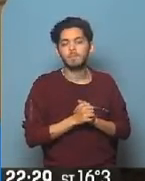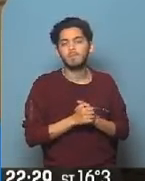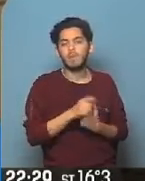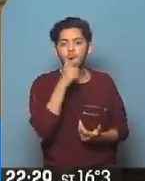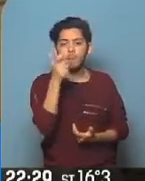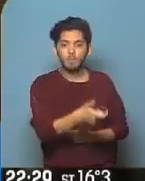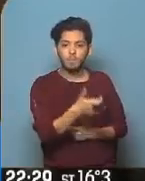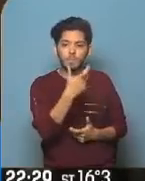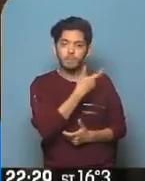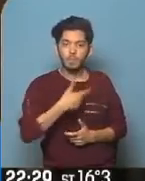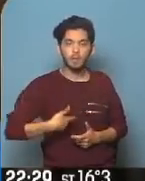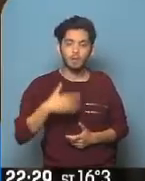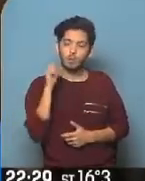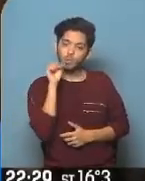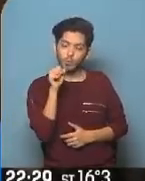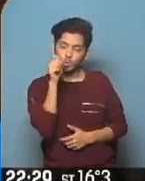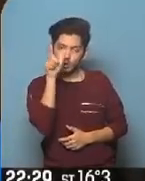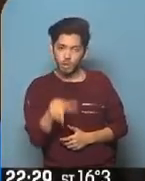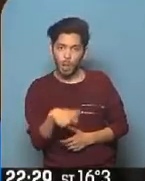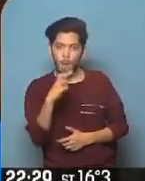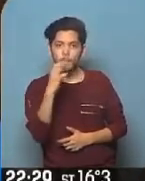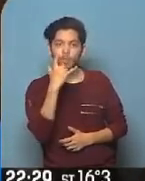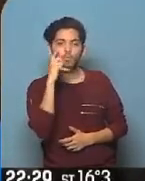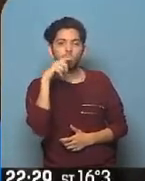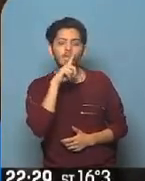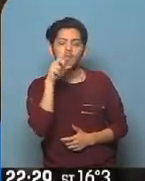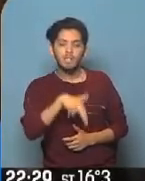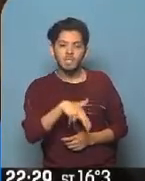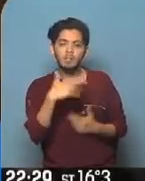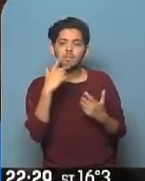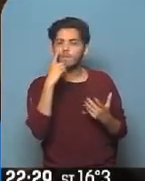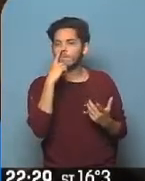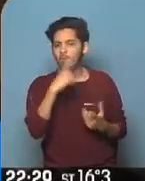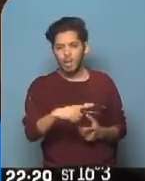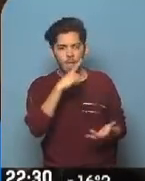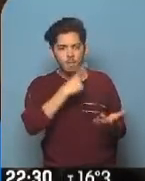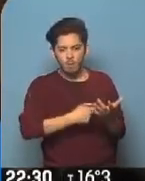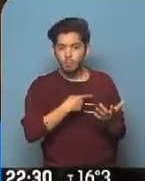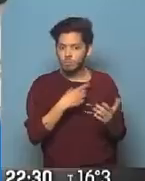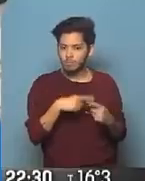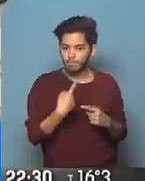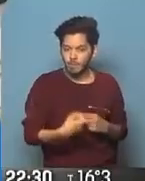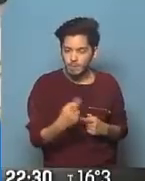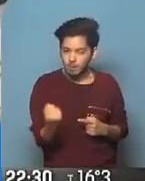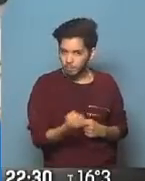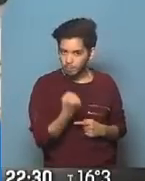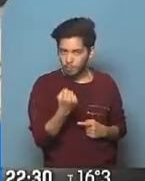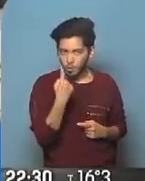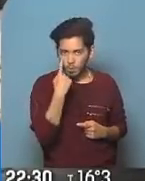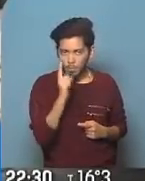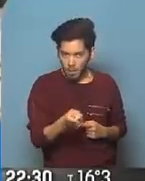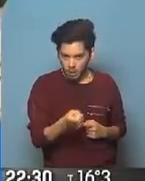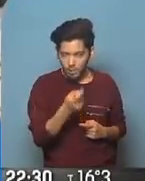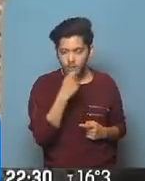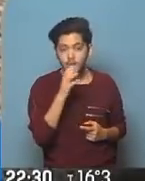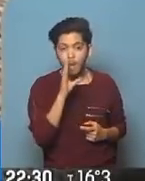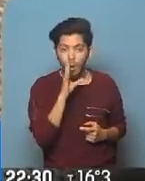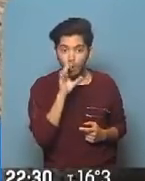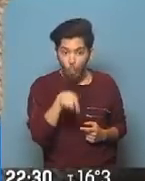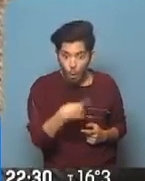respuesta del presidente ruso Vladimir Putin fue terminante. Se trata de un paso peligroso y, si Estados Unidos lo